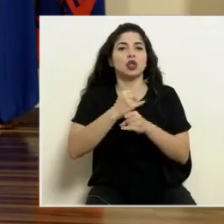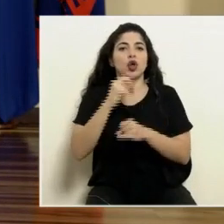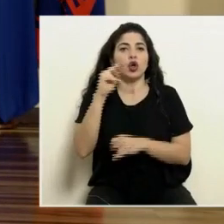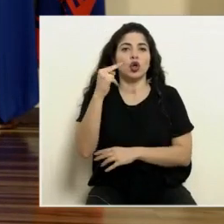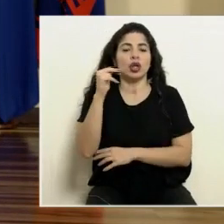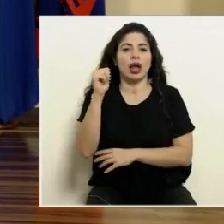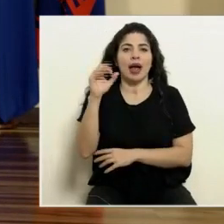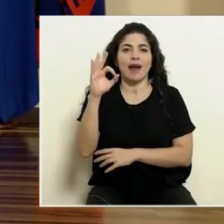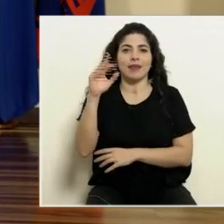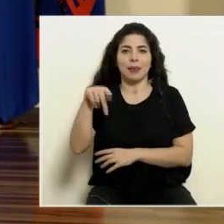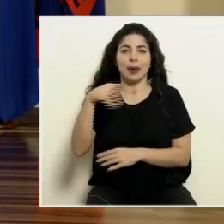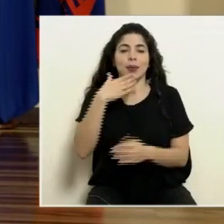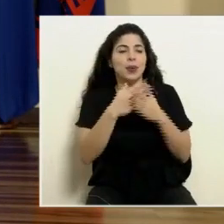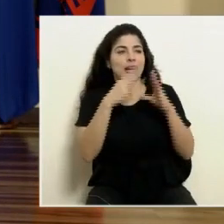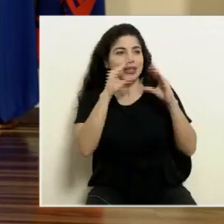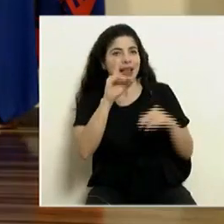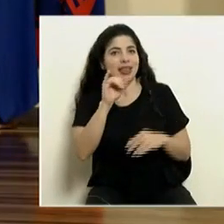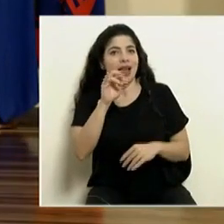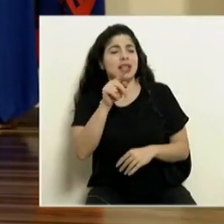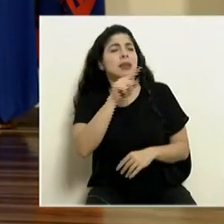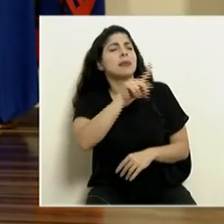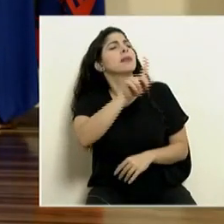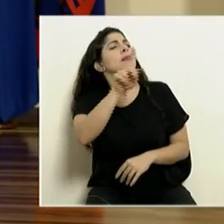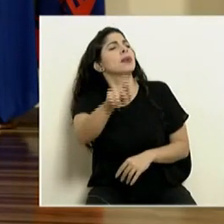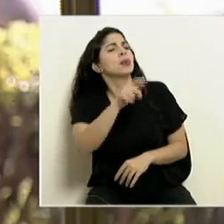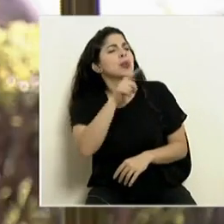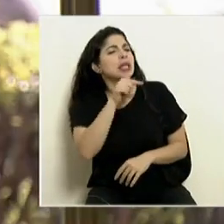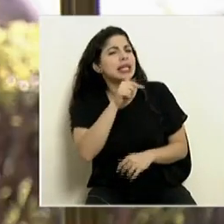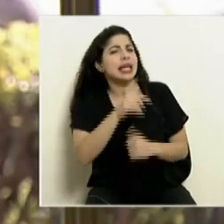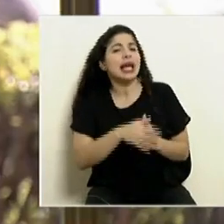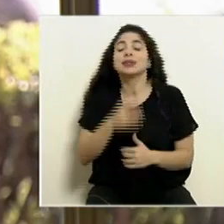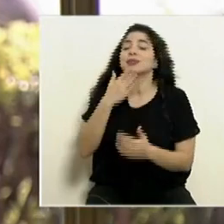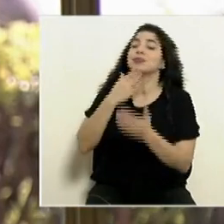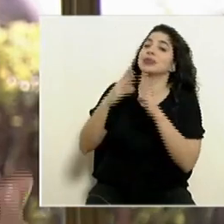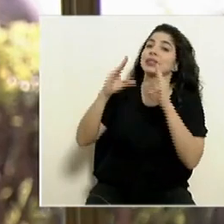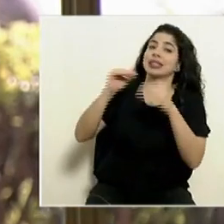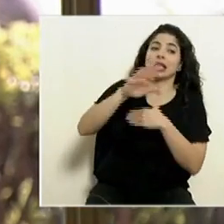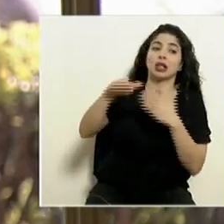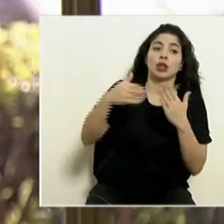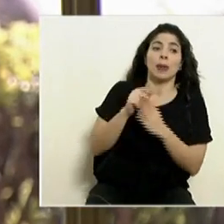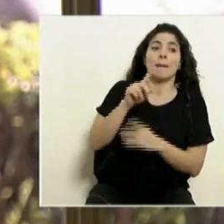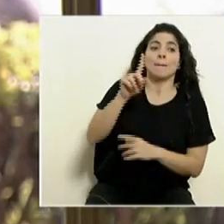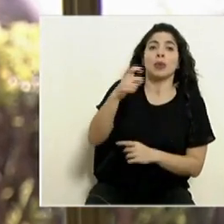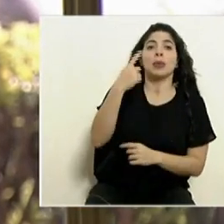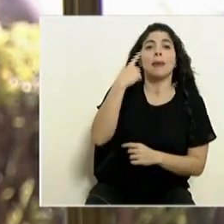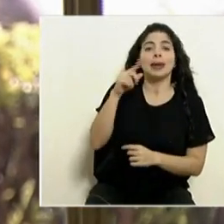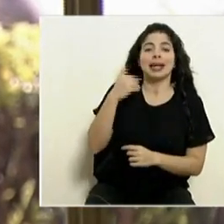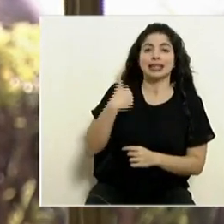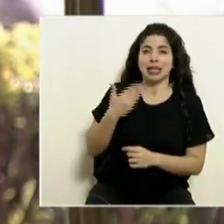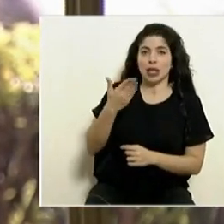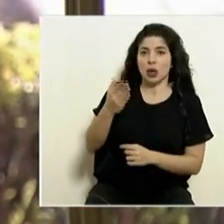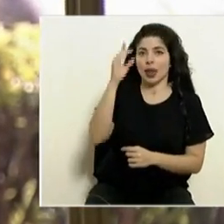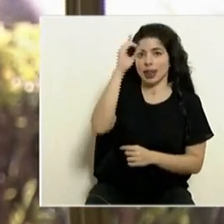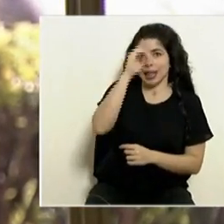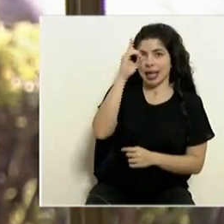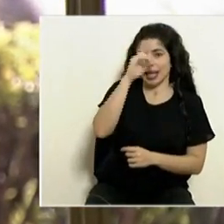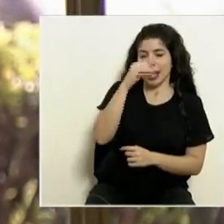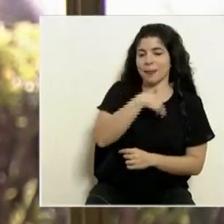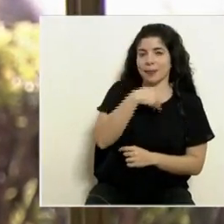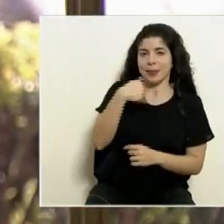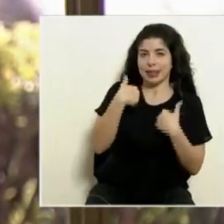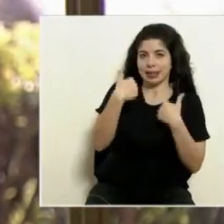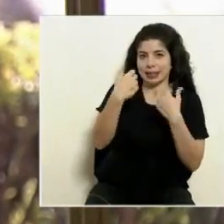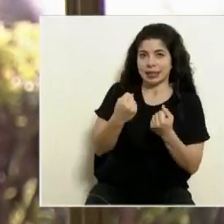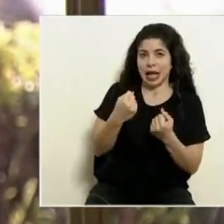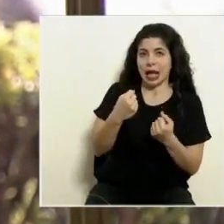Noticias AFP. Muy buenas tardes, David. ¿A quién va dirigida sus consultas? Buenas tardes a todos. La consulta sería para el señor Daniel Salas, el ministro de